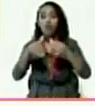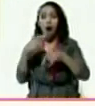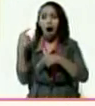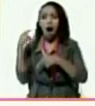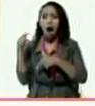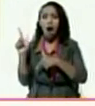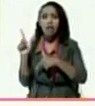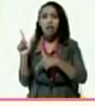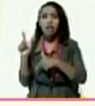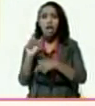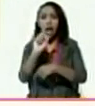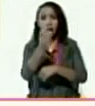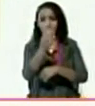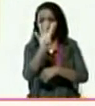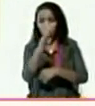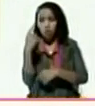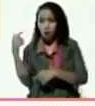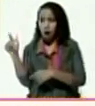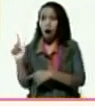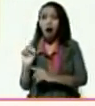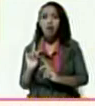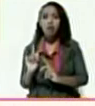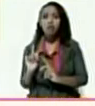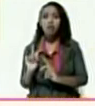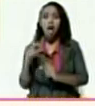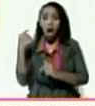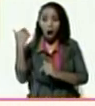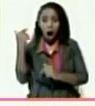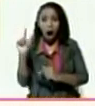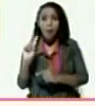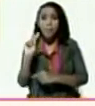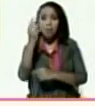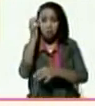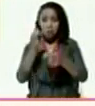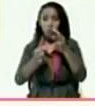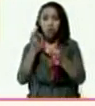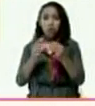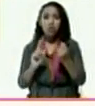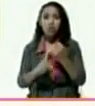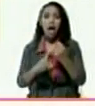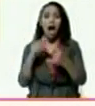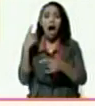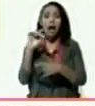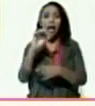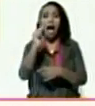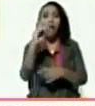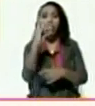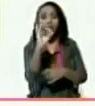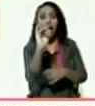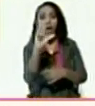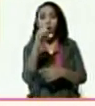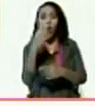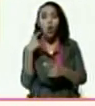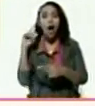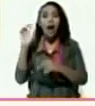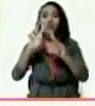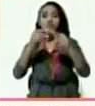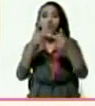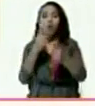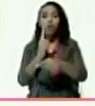ahí está el G4, ahí está Primero Justicia, ahí están los ADECOS, está Un Nuevo Tiempo, está